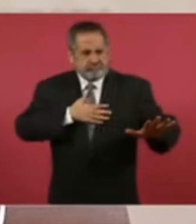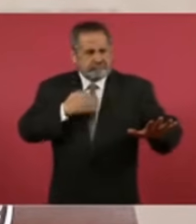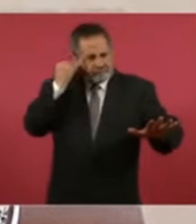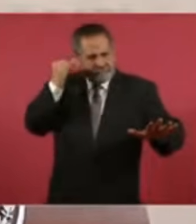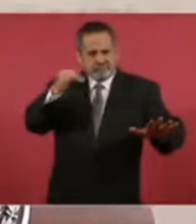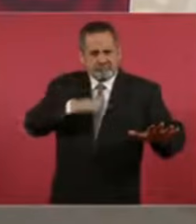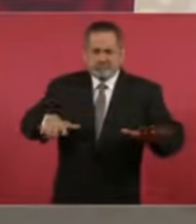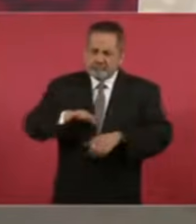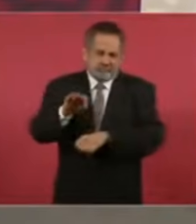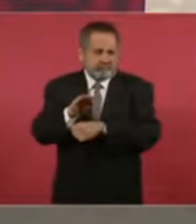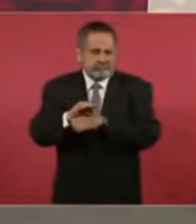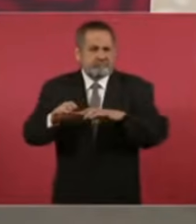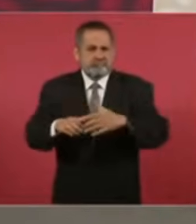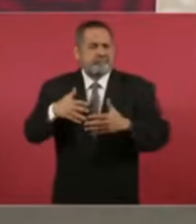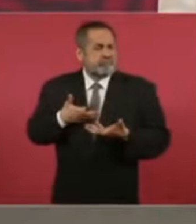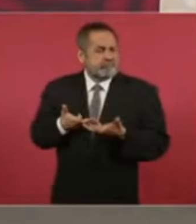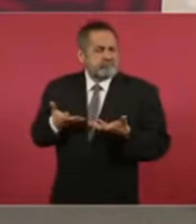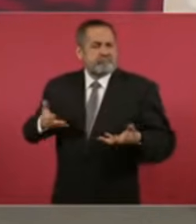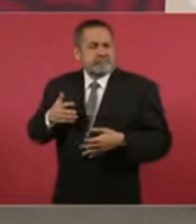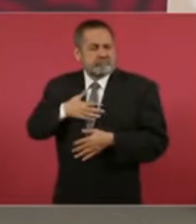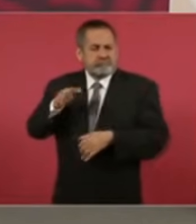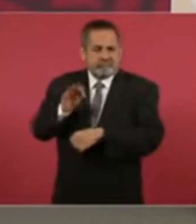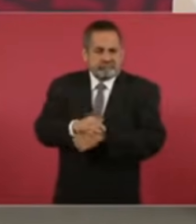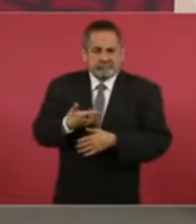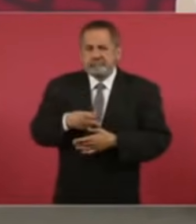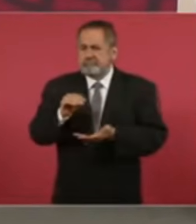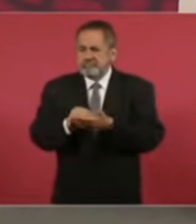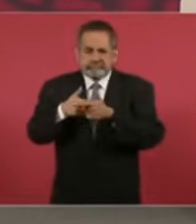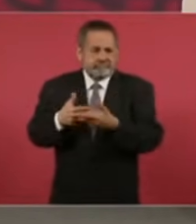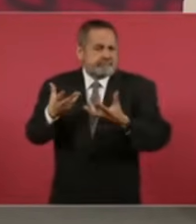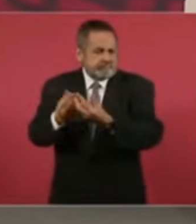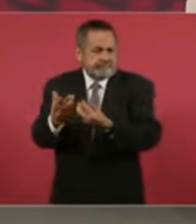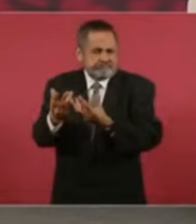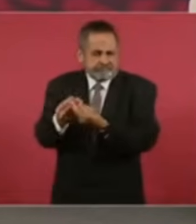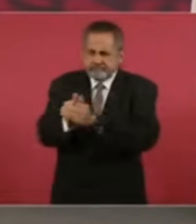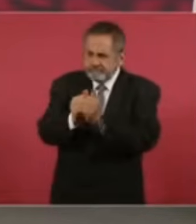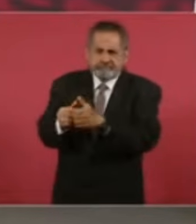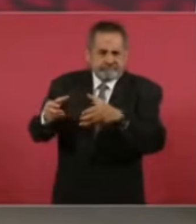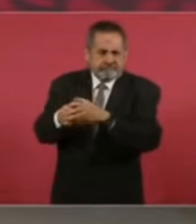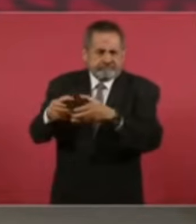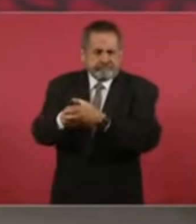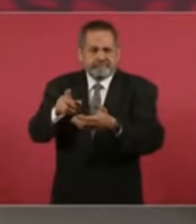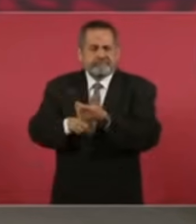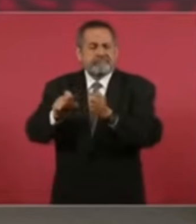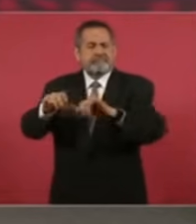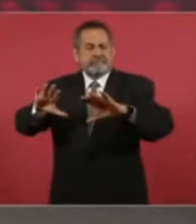la defensa de sus tierras y siguieron reuniéndose en la